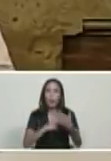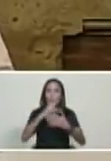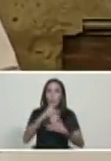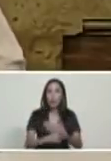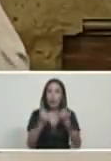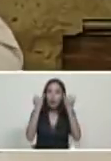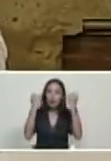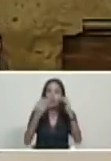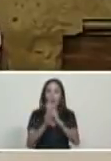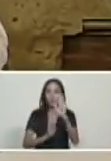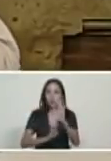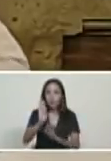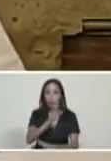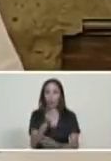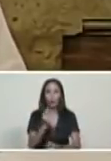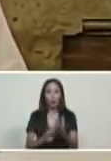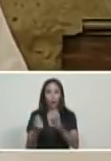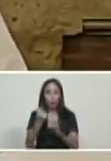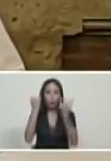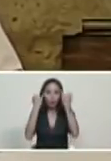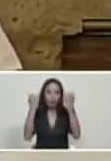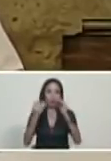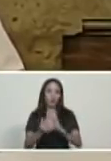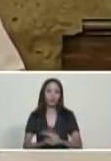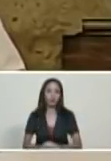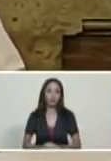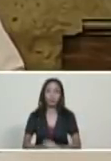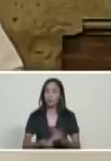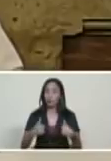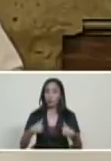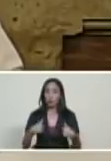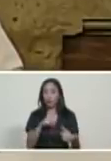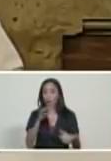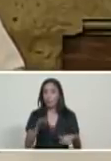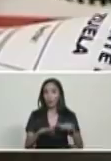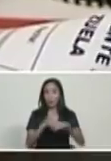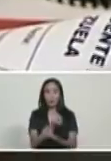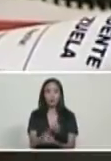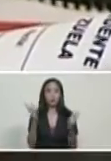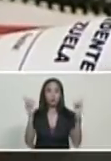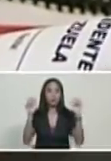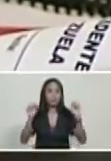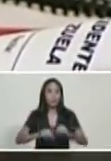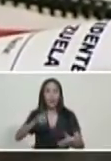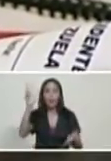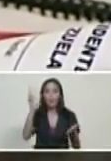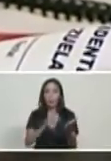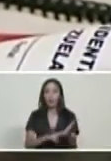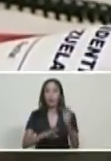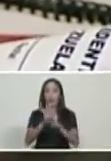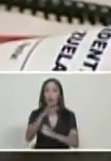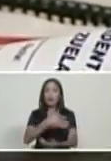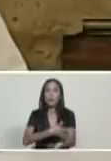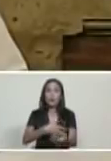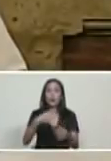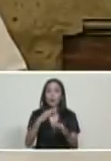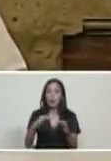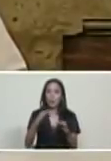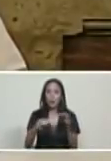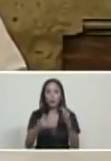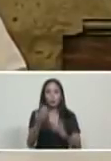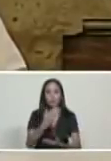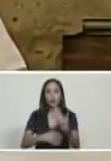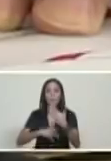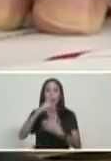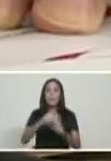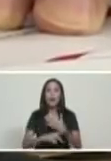económica, crecimiento y prosperidad, y yo paso a autorizar la emisión de 4 millones de Petro para el plan de